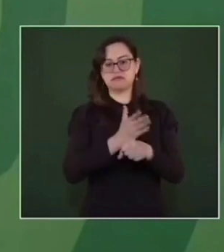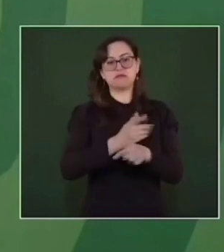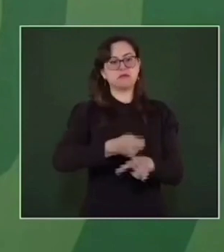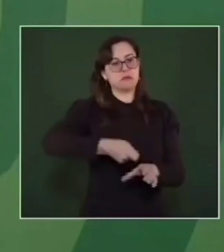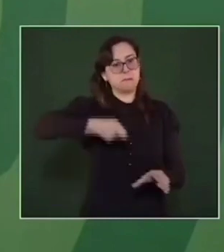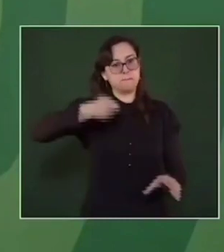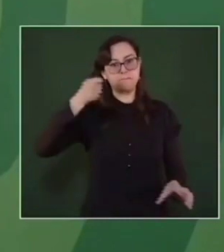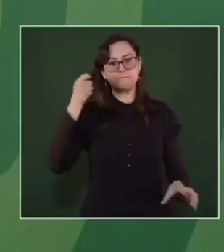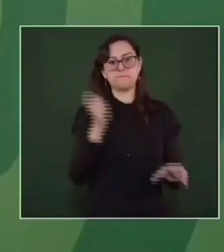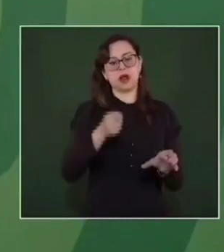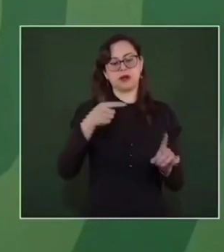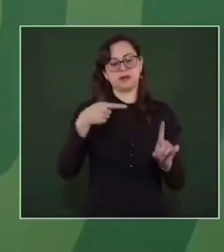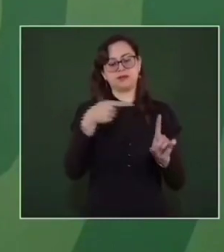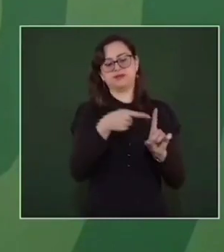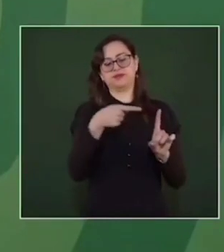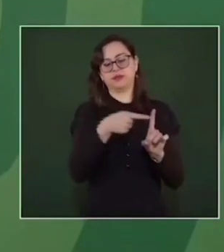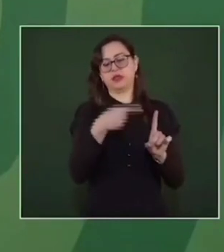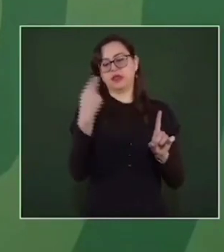Genaro García Luna.